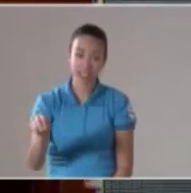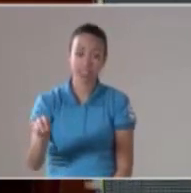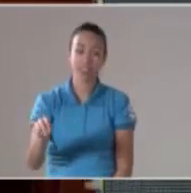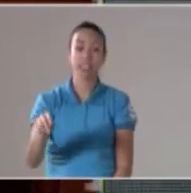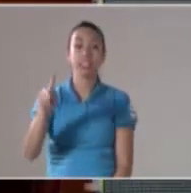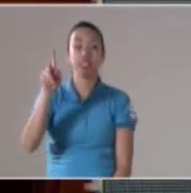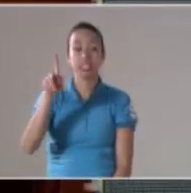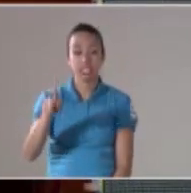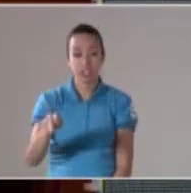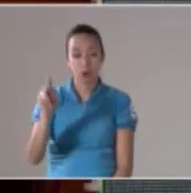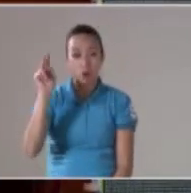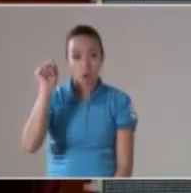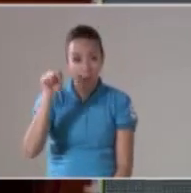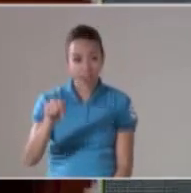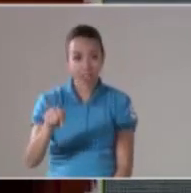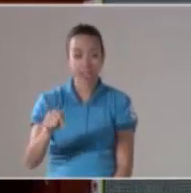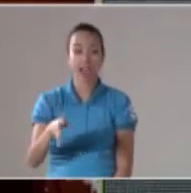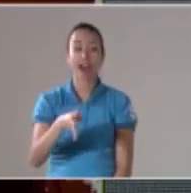es que existen 12